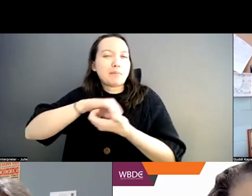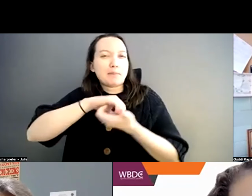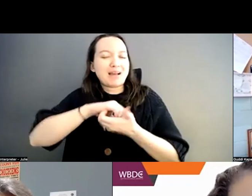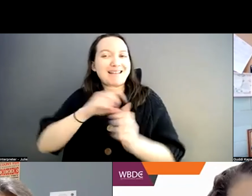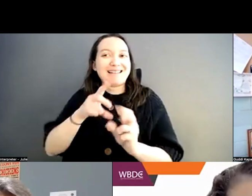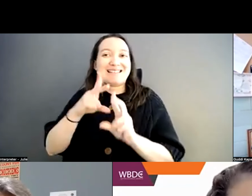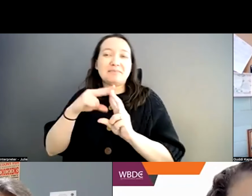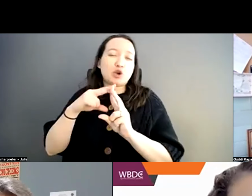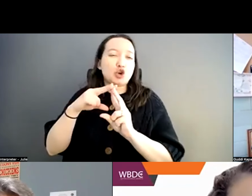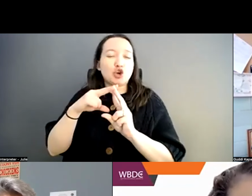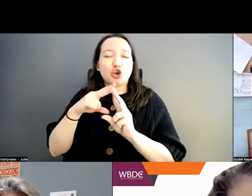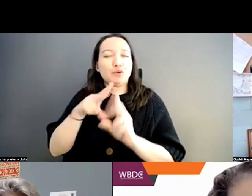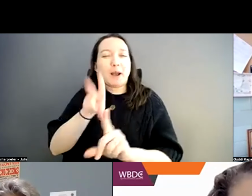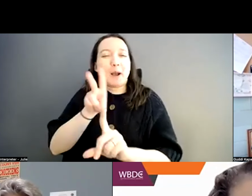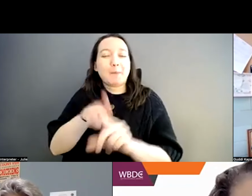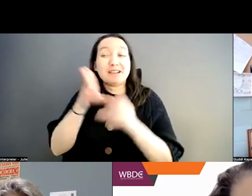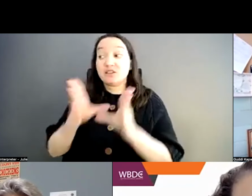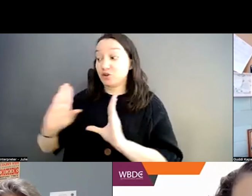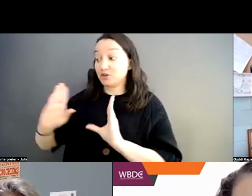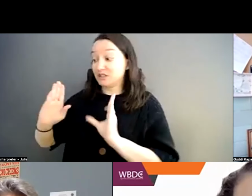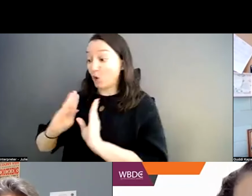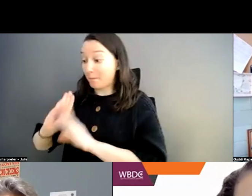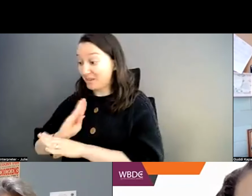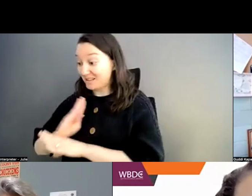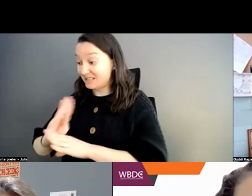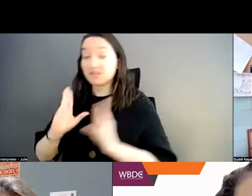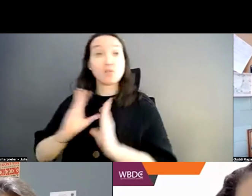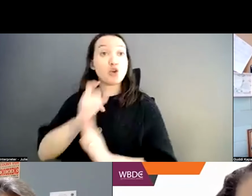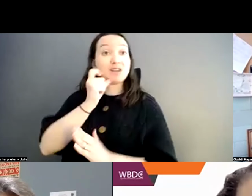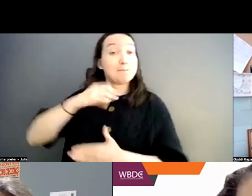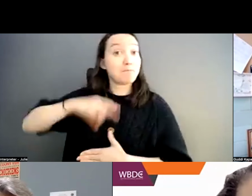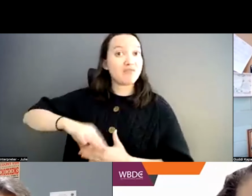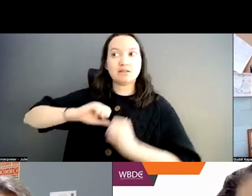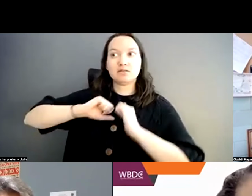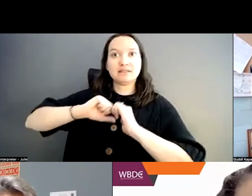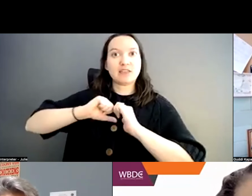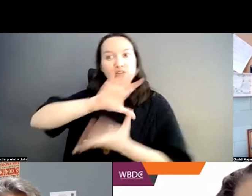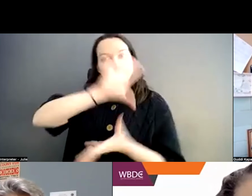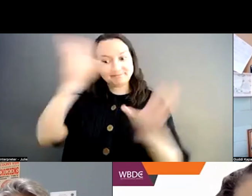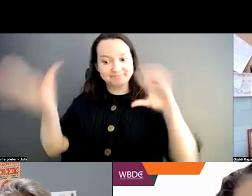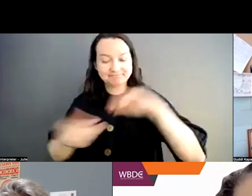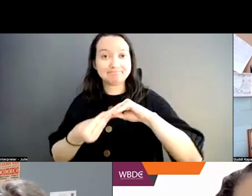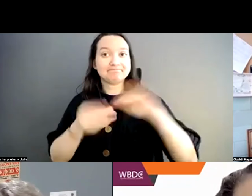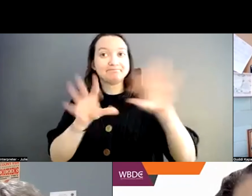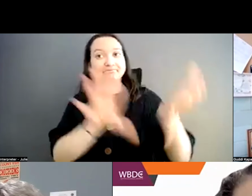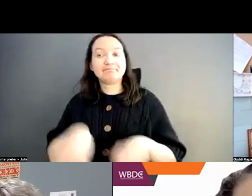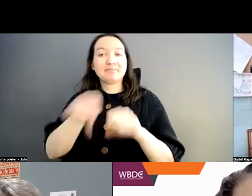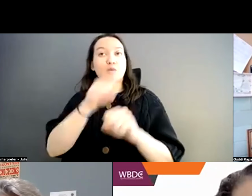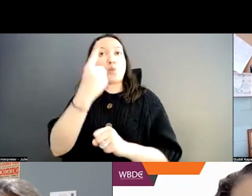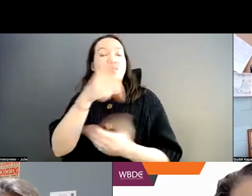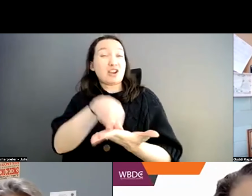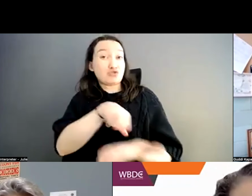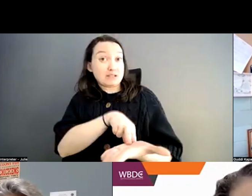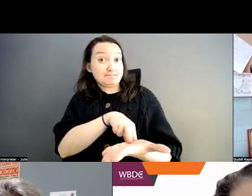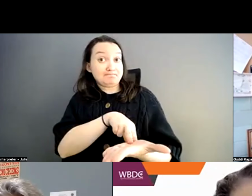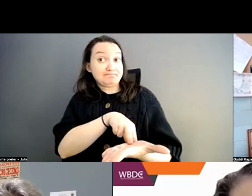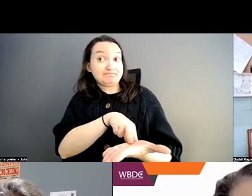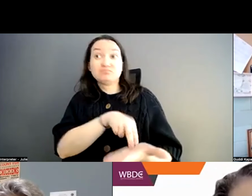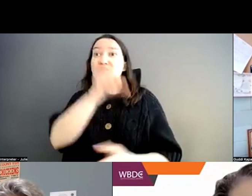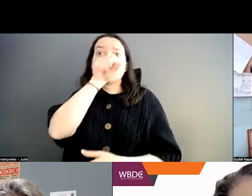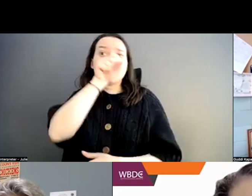La solicitud multicompañeros y que los pequeños negocios sin ánimo de lucro trabajen en conjunto para hacer un